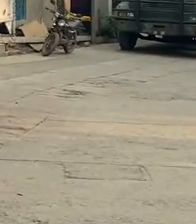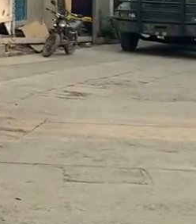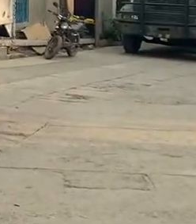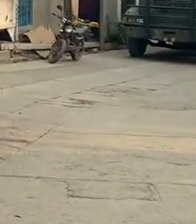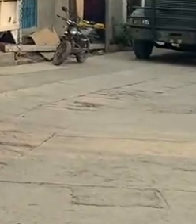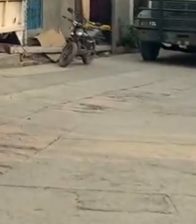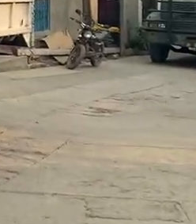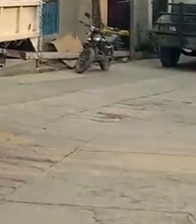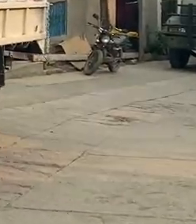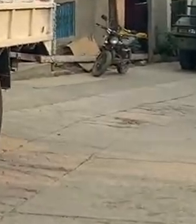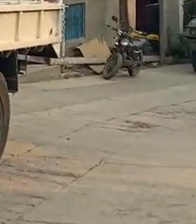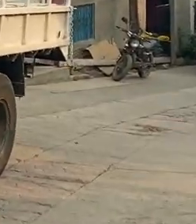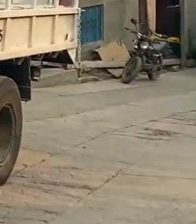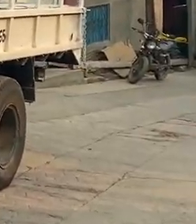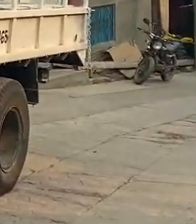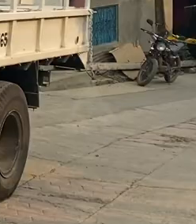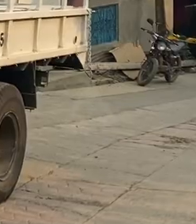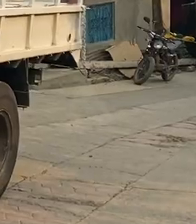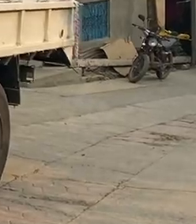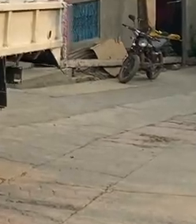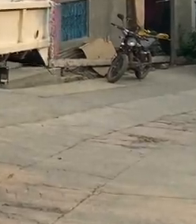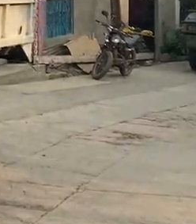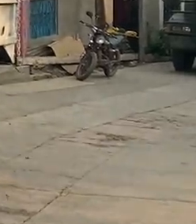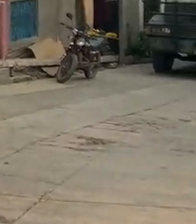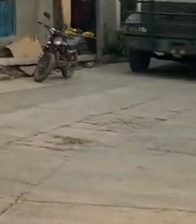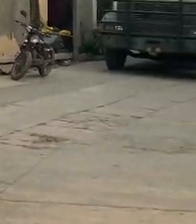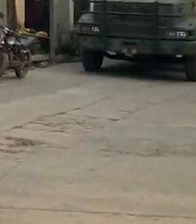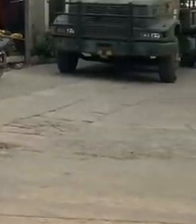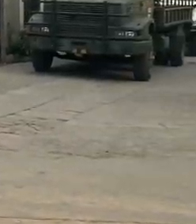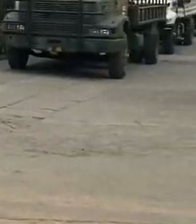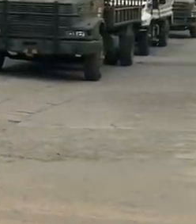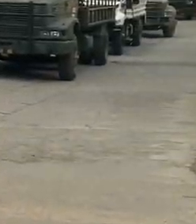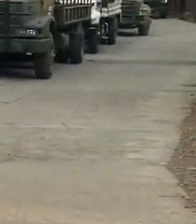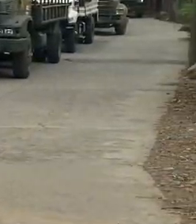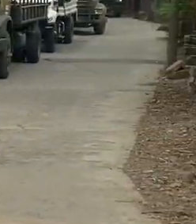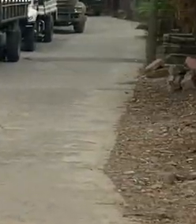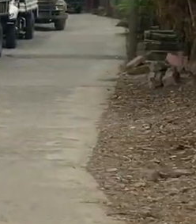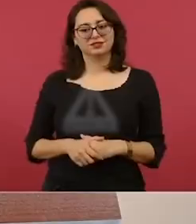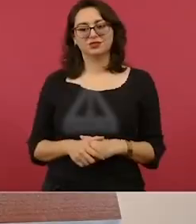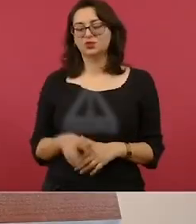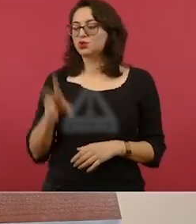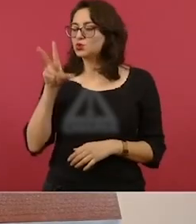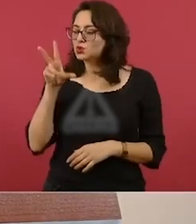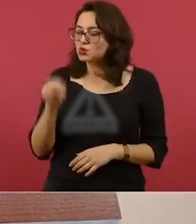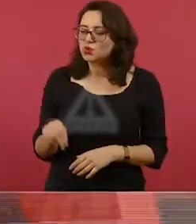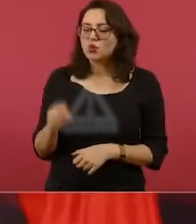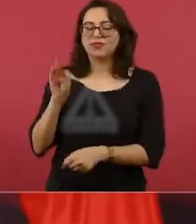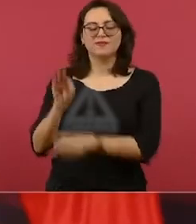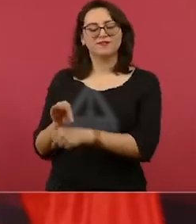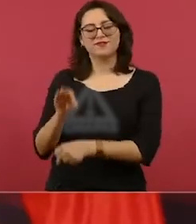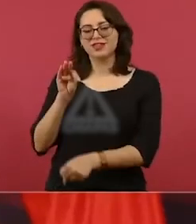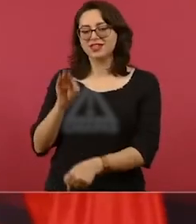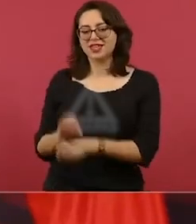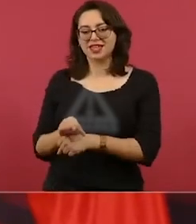gente a que no se preste a estas cosas, que no los utilicen.